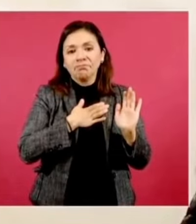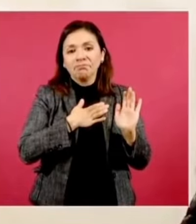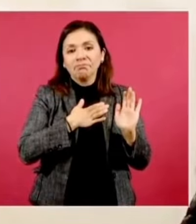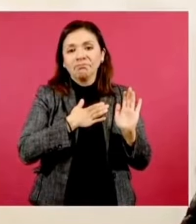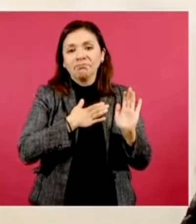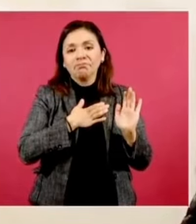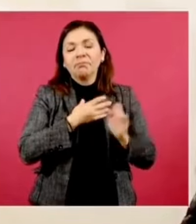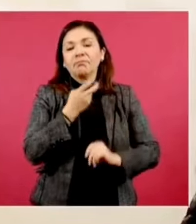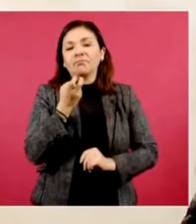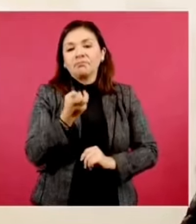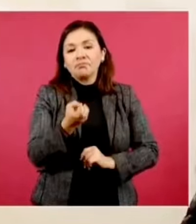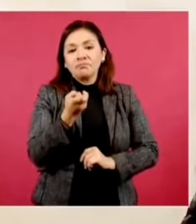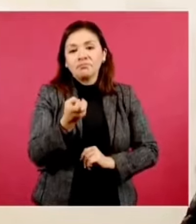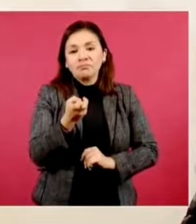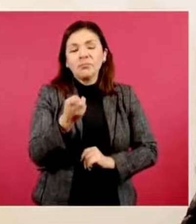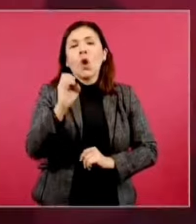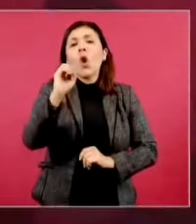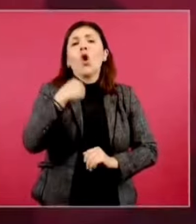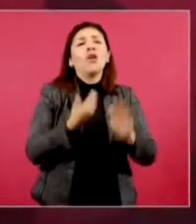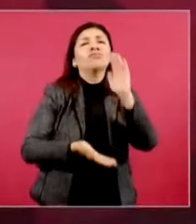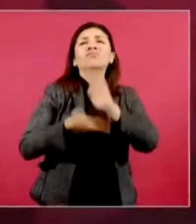pues entonces, o viajando,